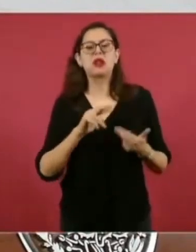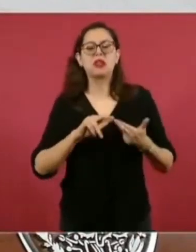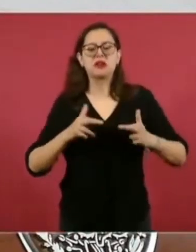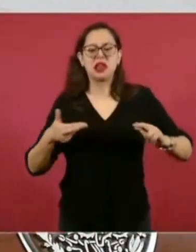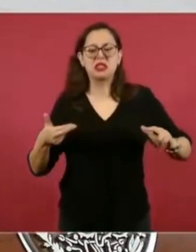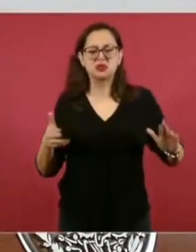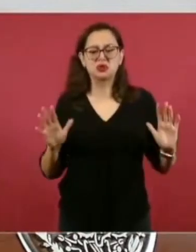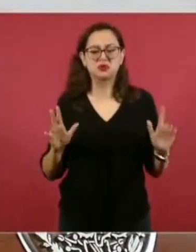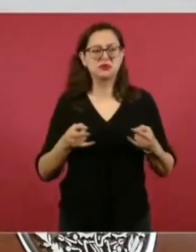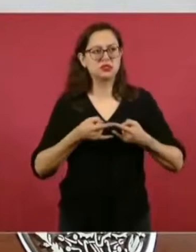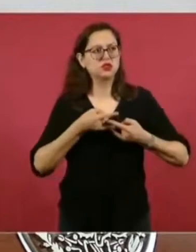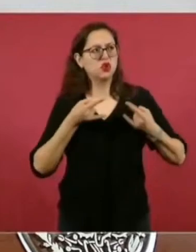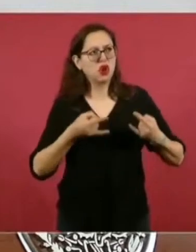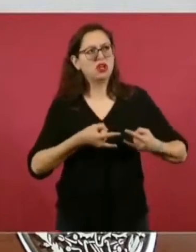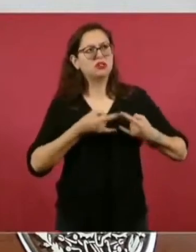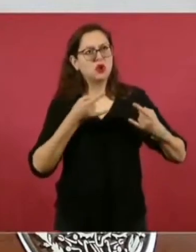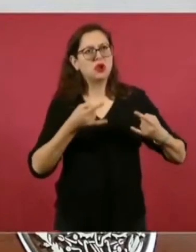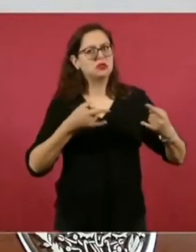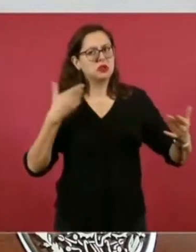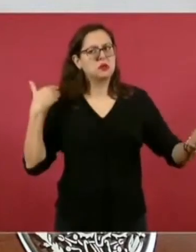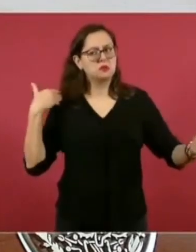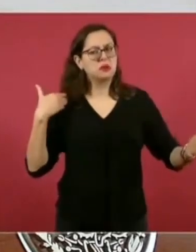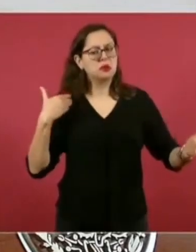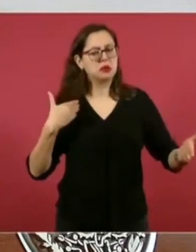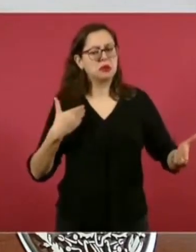buenas anécdotas.